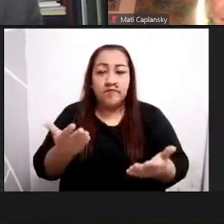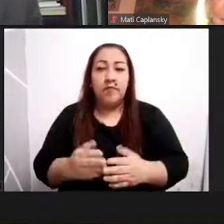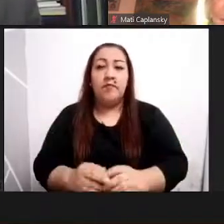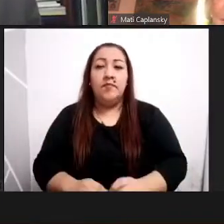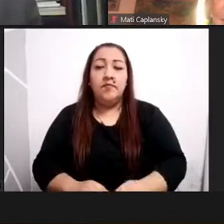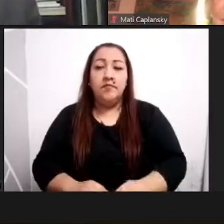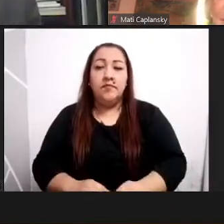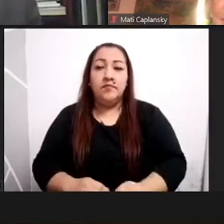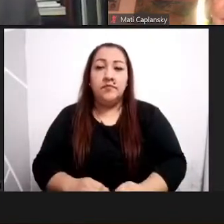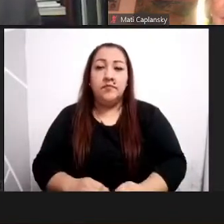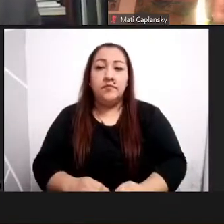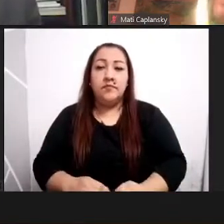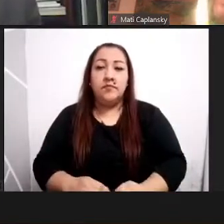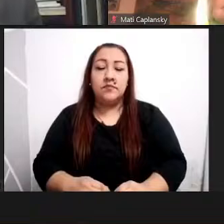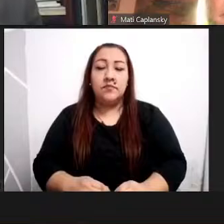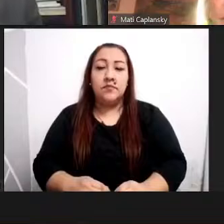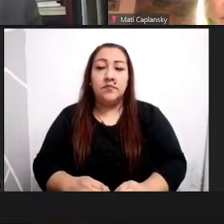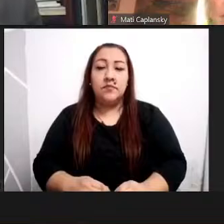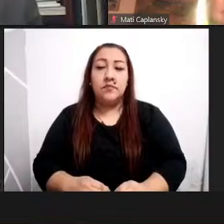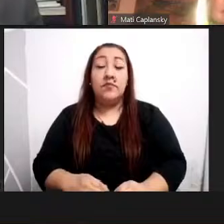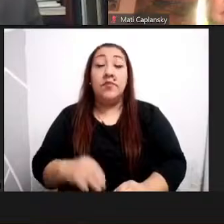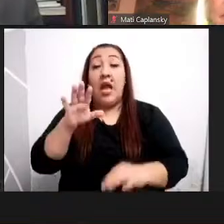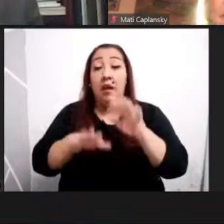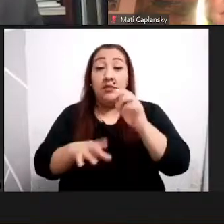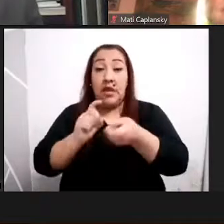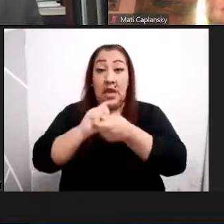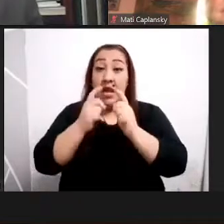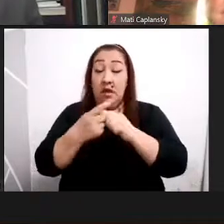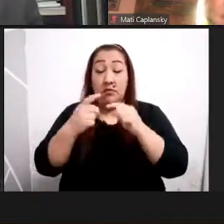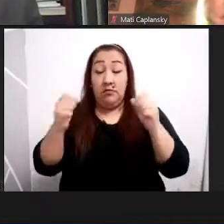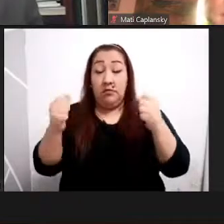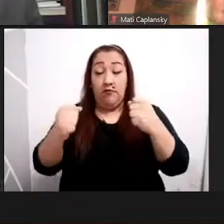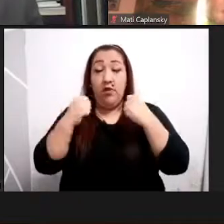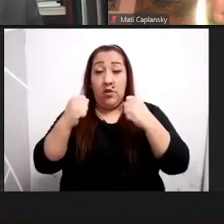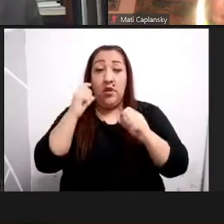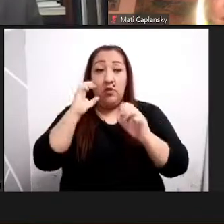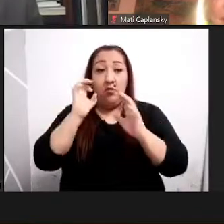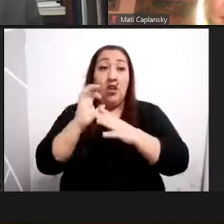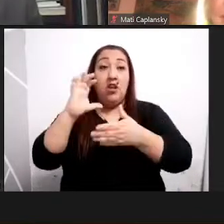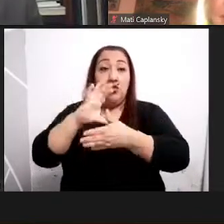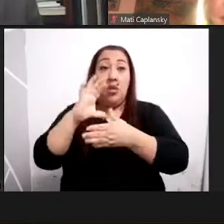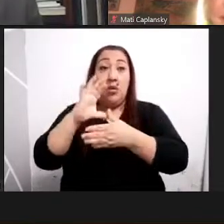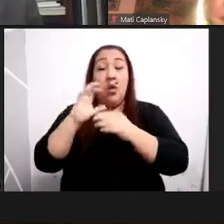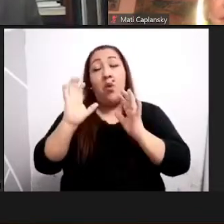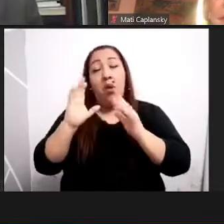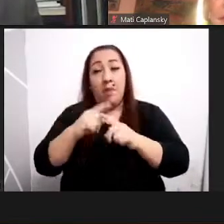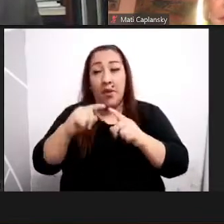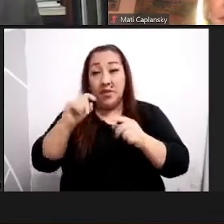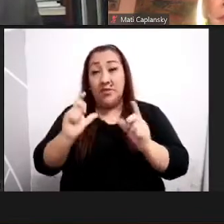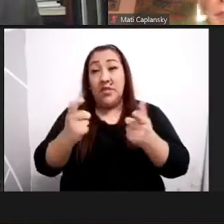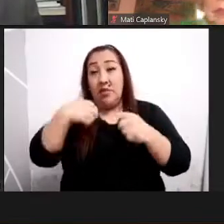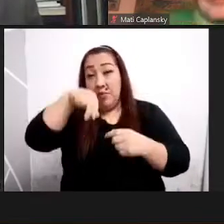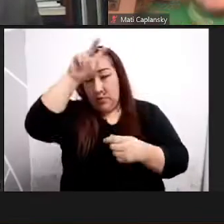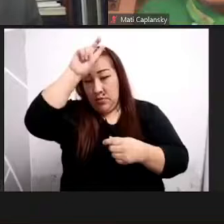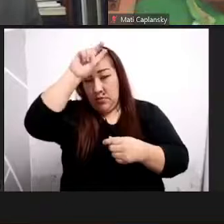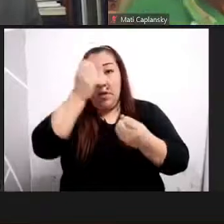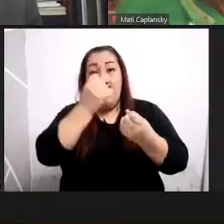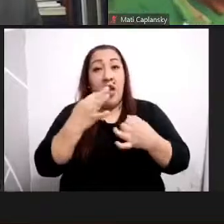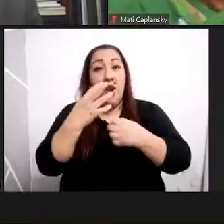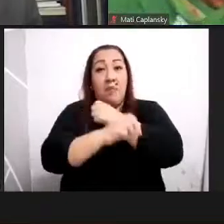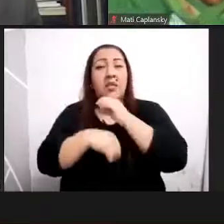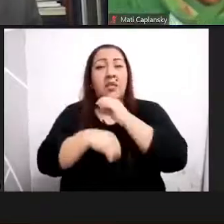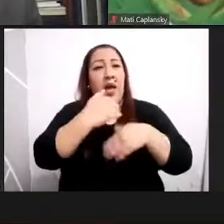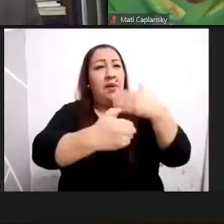sido dramático. Si miramos Sudamérica hace 25 años y ahora, salvo Perú, la mayoría de países ha avanzado mucho en la agenda de